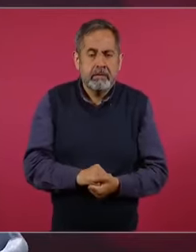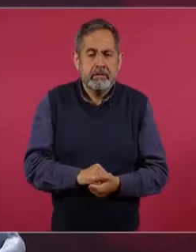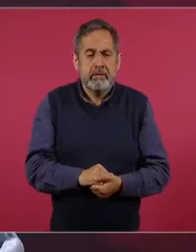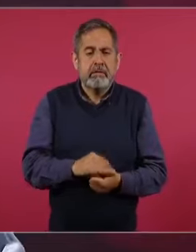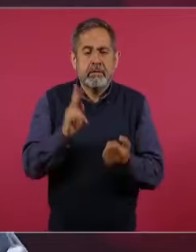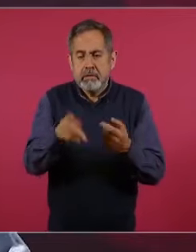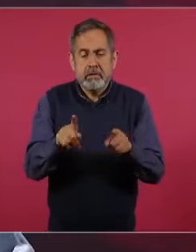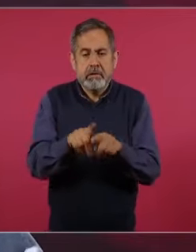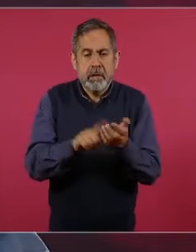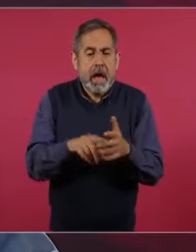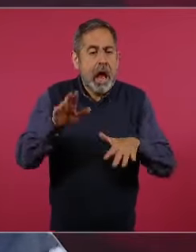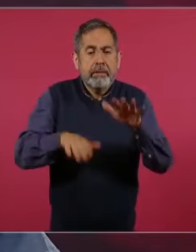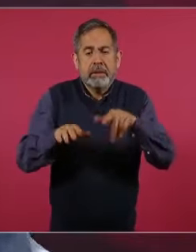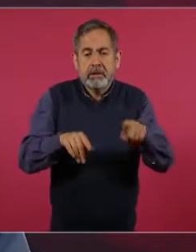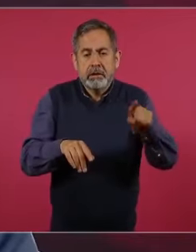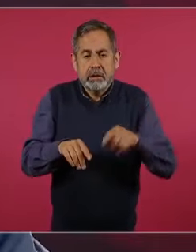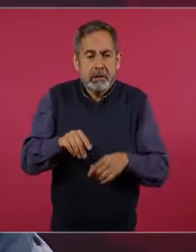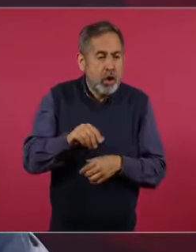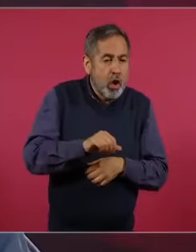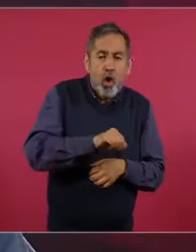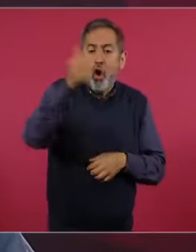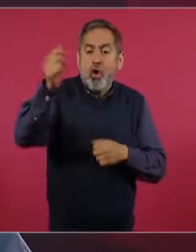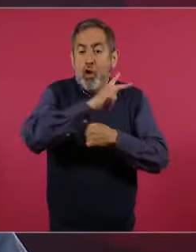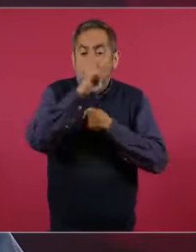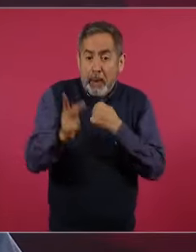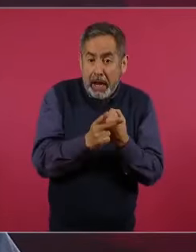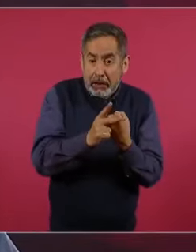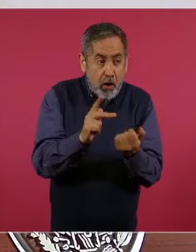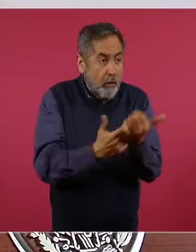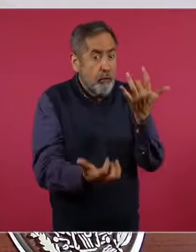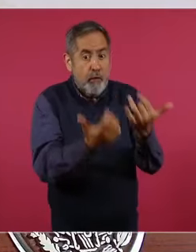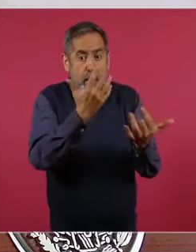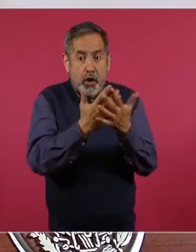incluso son incendios hasta de otros países.